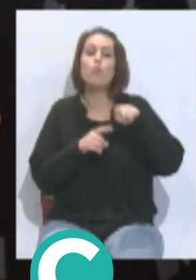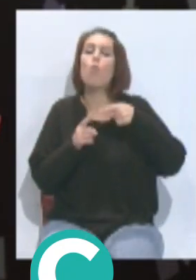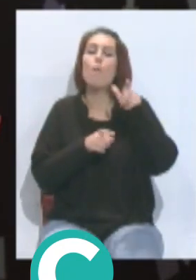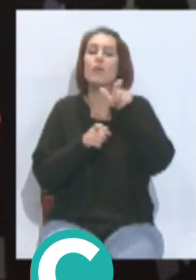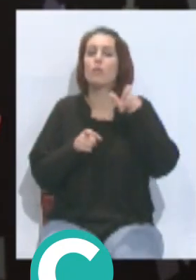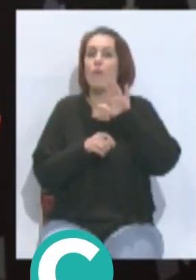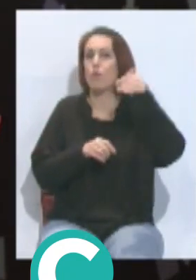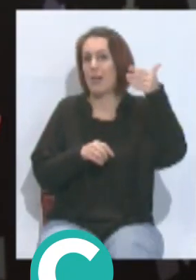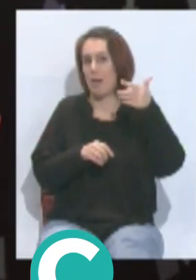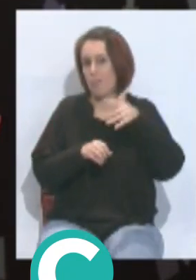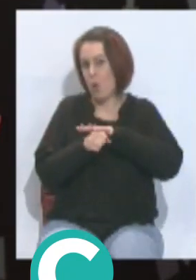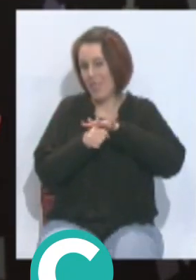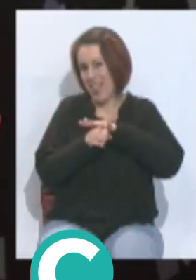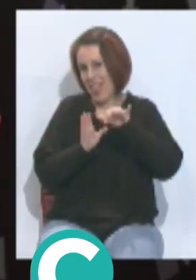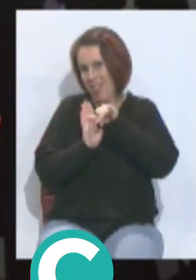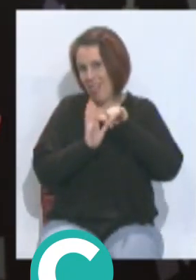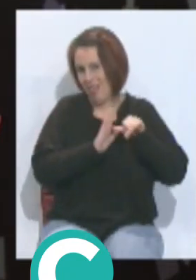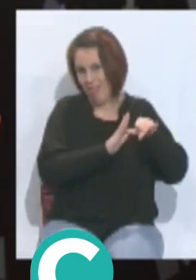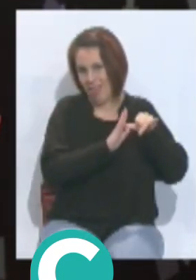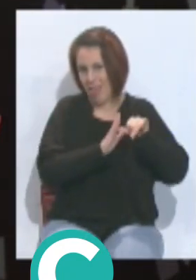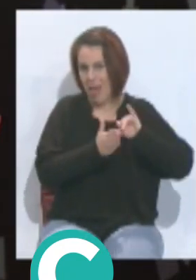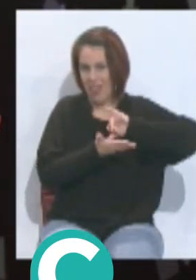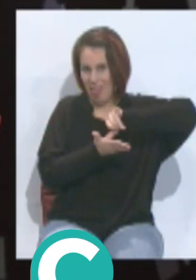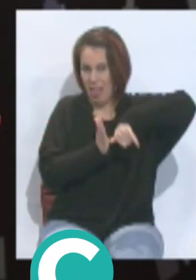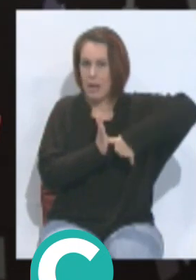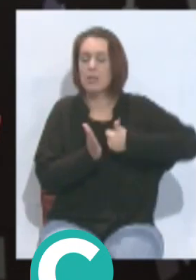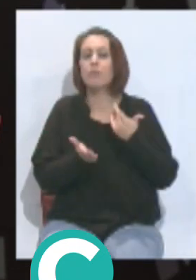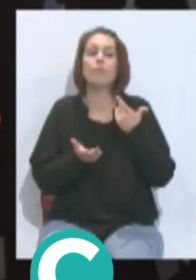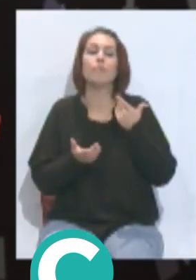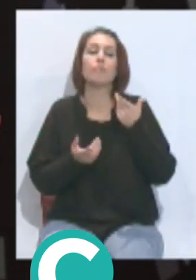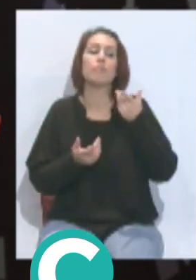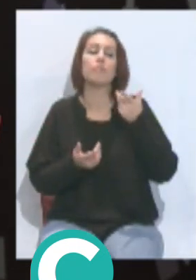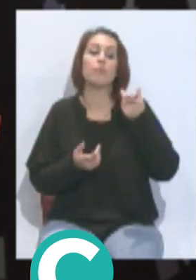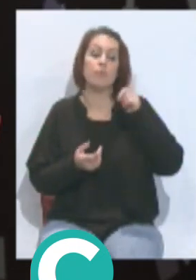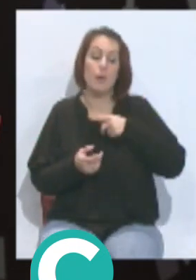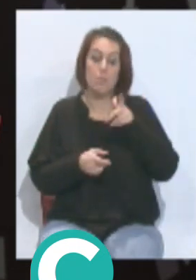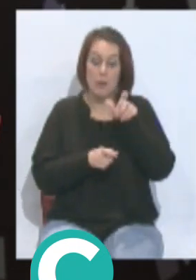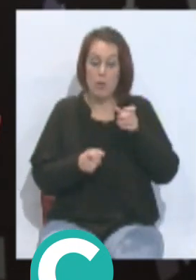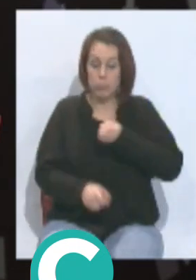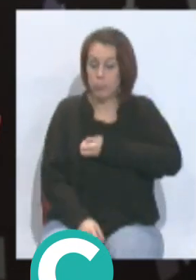de las provincias limítrofes. Y después hay gente que es aficionada,